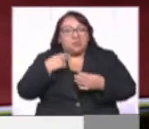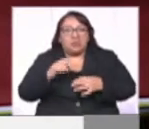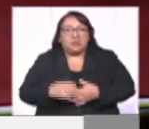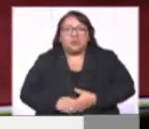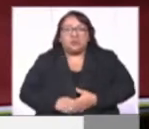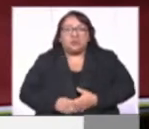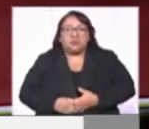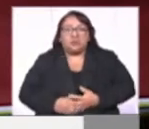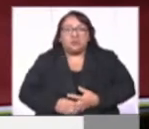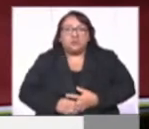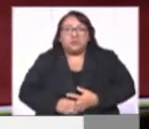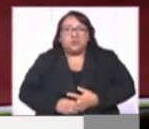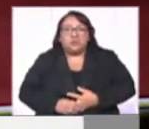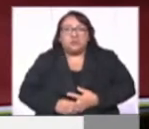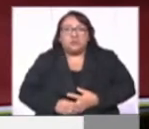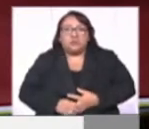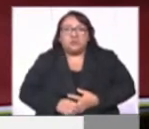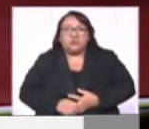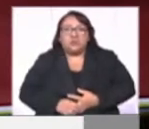educación frágil.